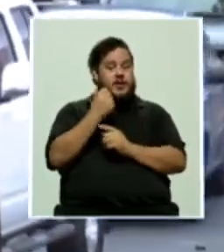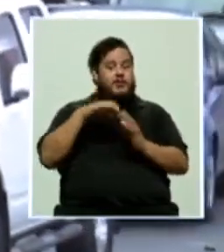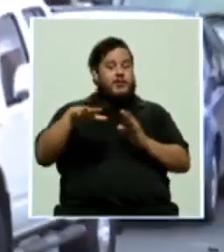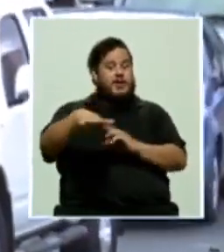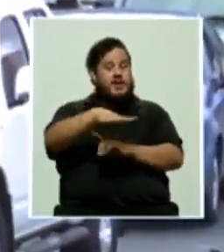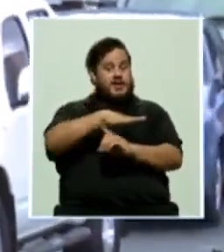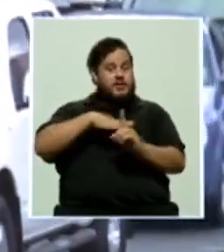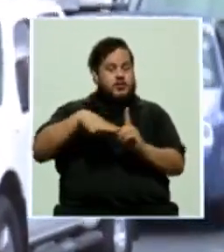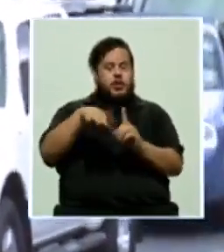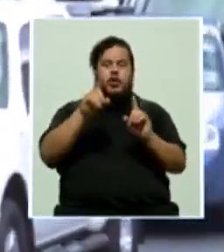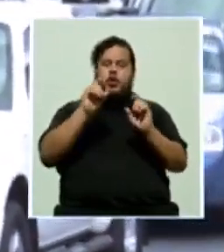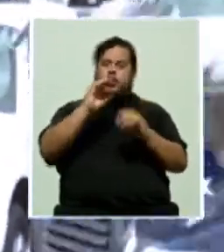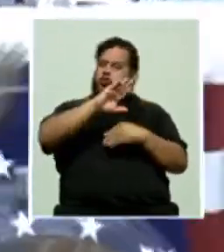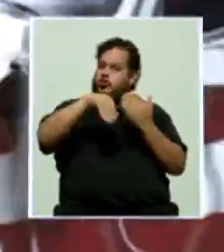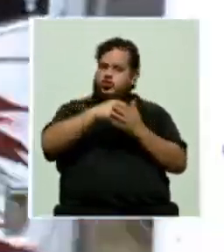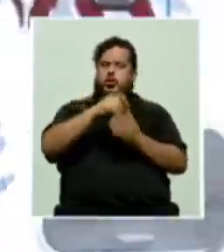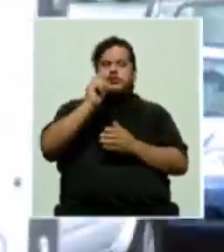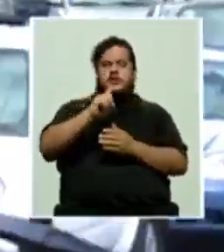necesitamos hacer ahorros.